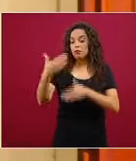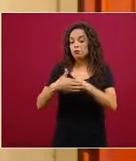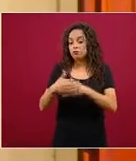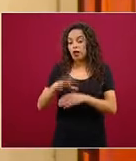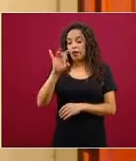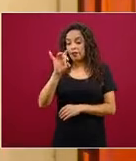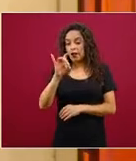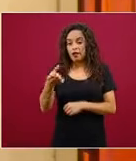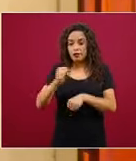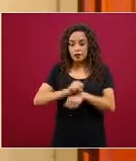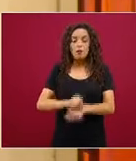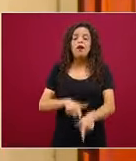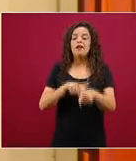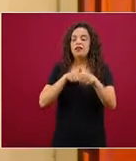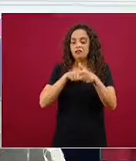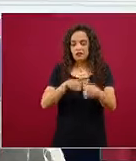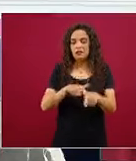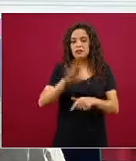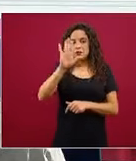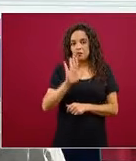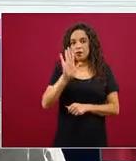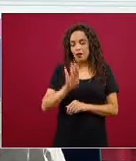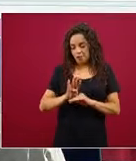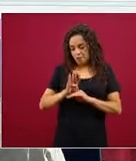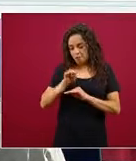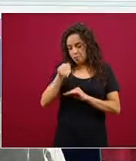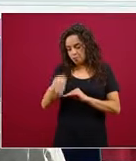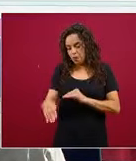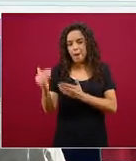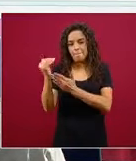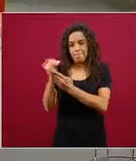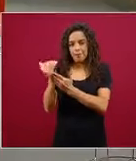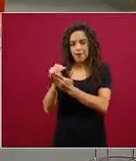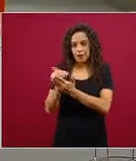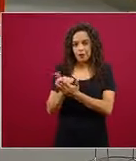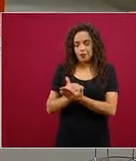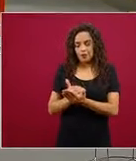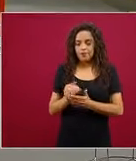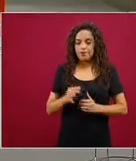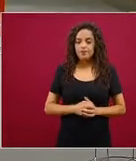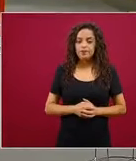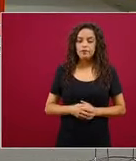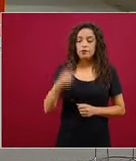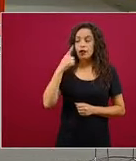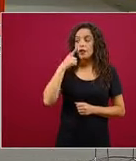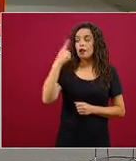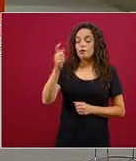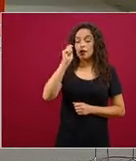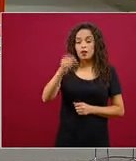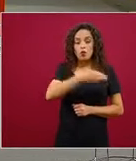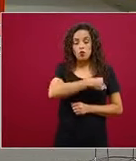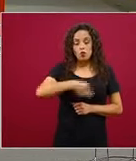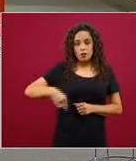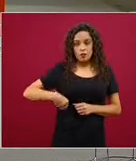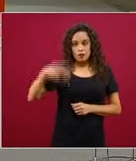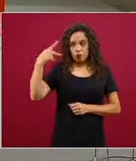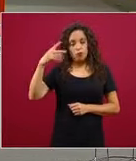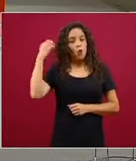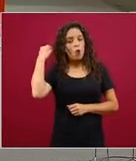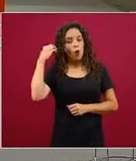continúe esta tendencia descendente. Veamos los municipios de Oaxaca, los que han contribuido